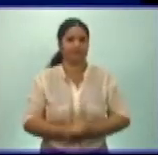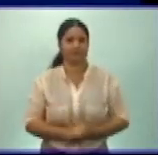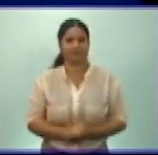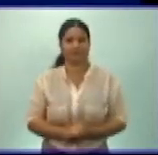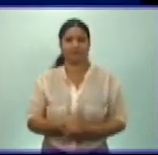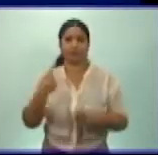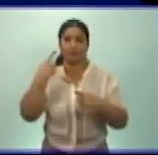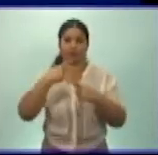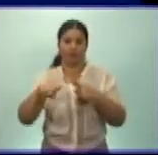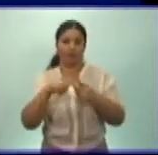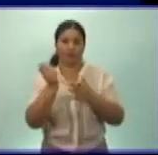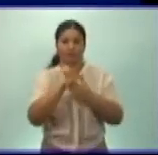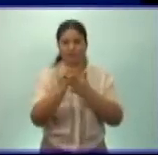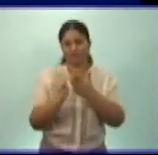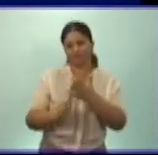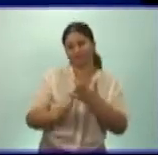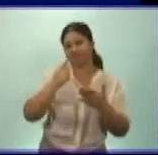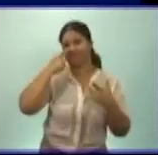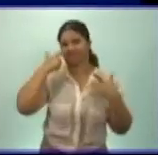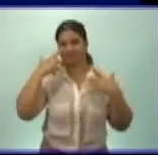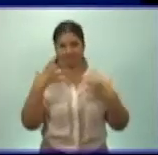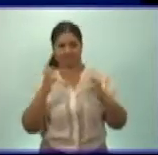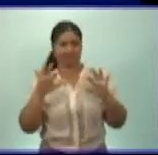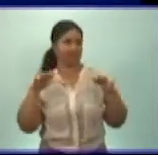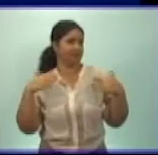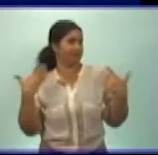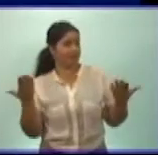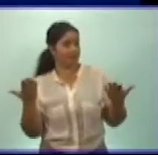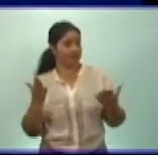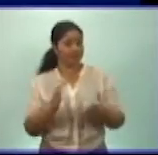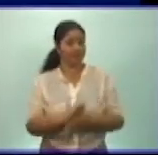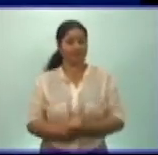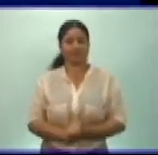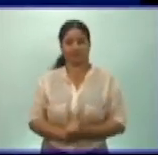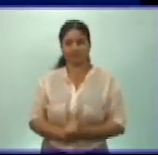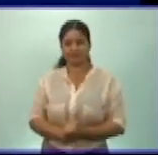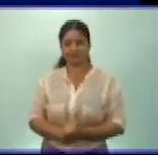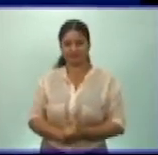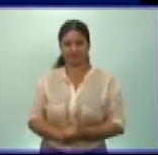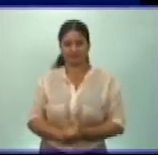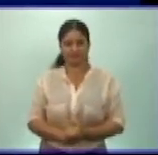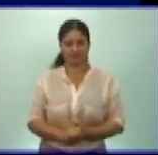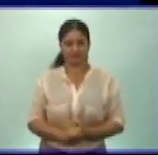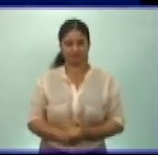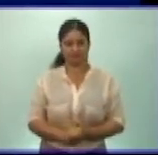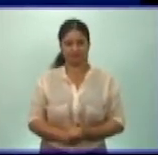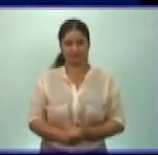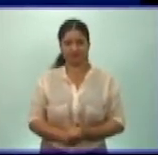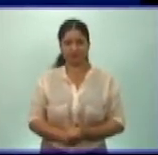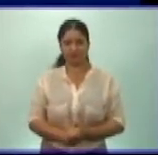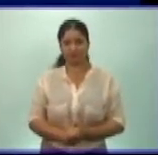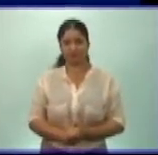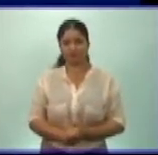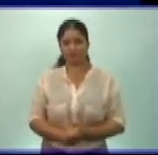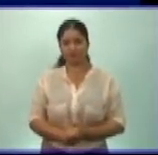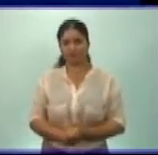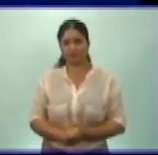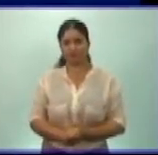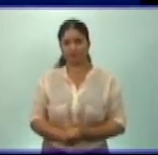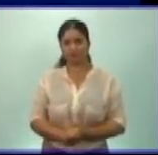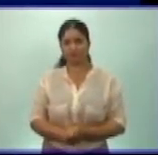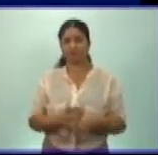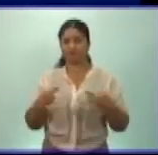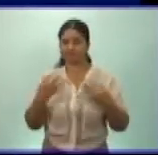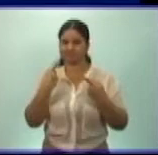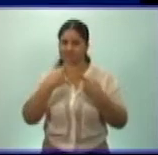obras importantes es La venganza del padre del protagonista, y otra de sus obras